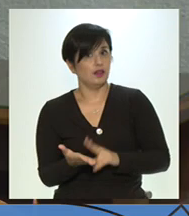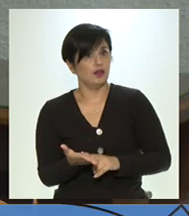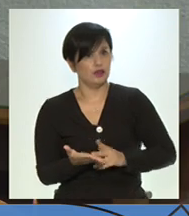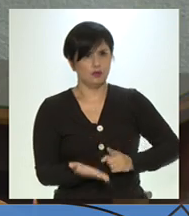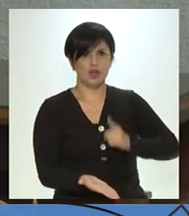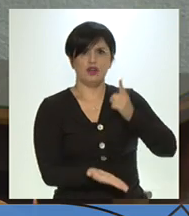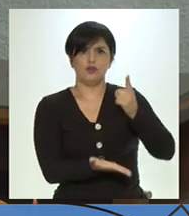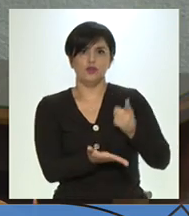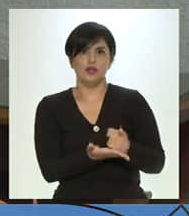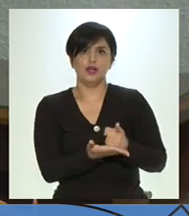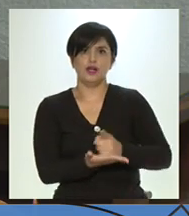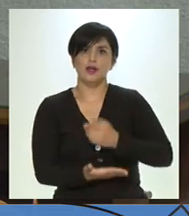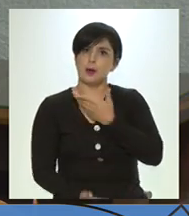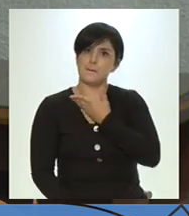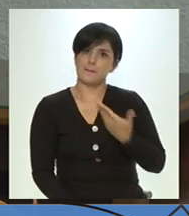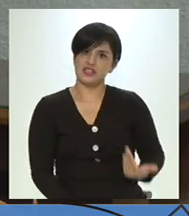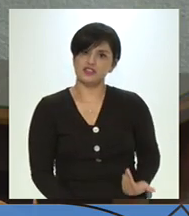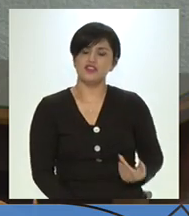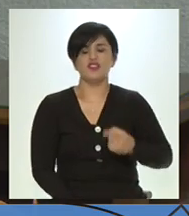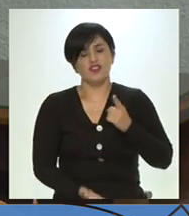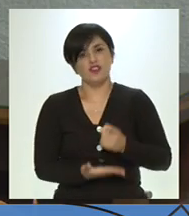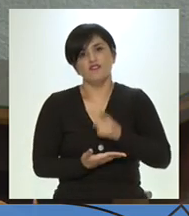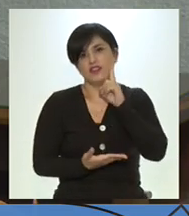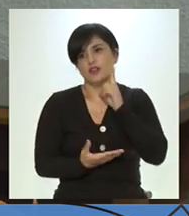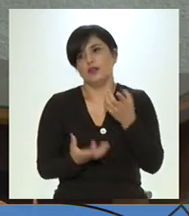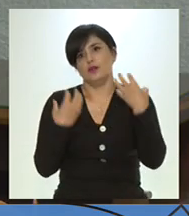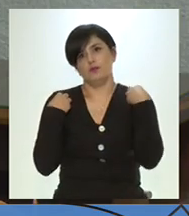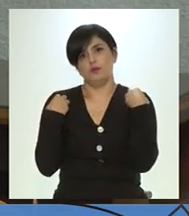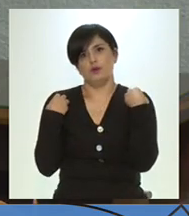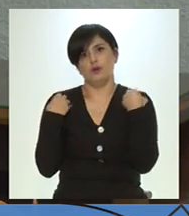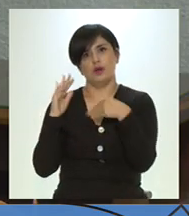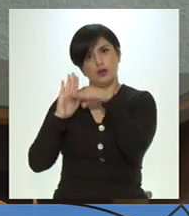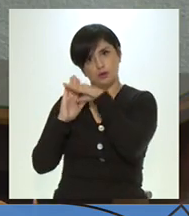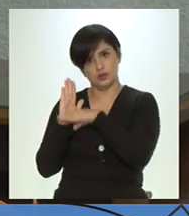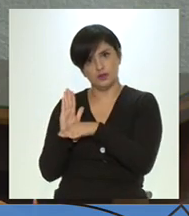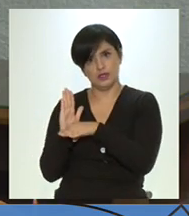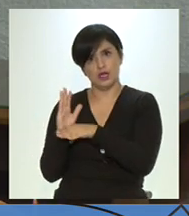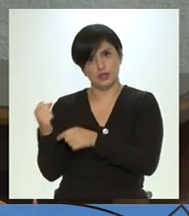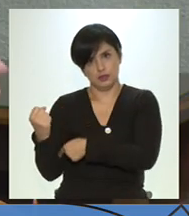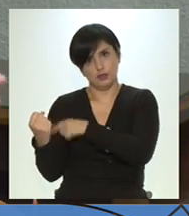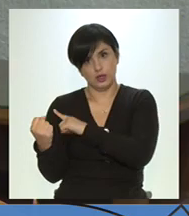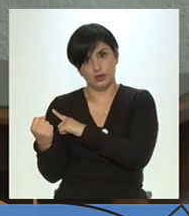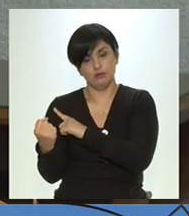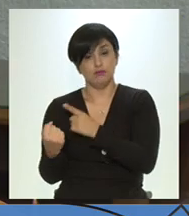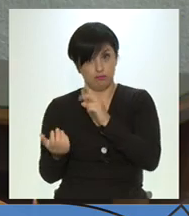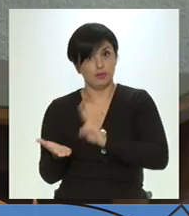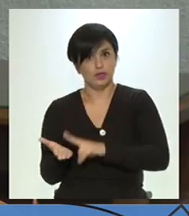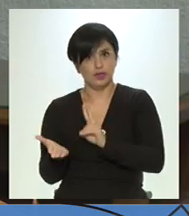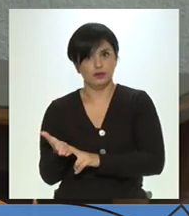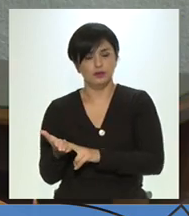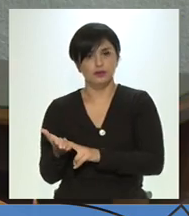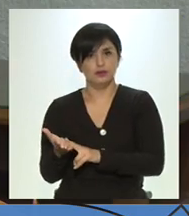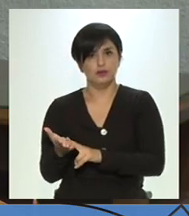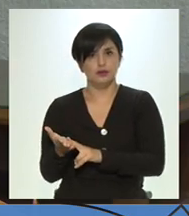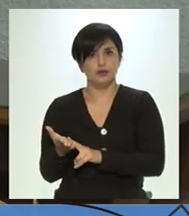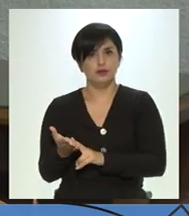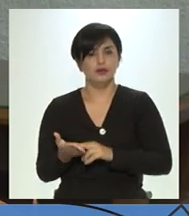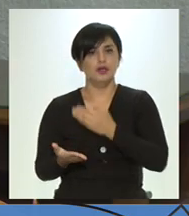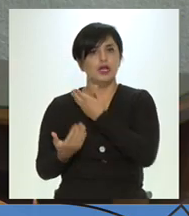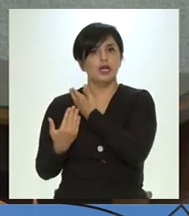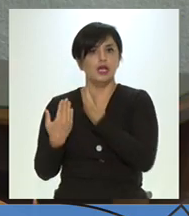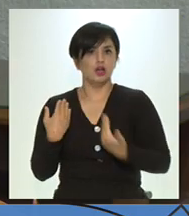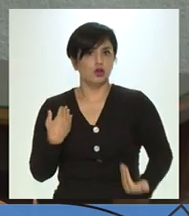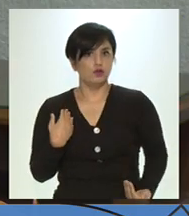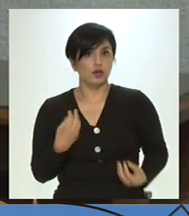el ejecutivo debe estar dotado de facultades es inobjetable que aquel gobierno solo puede ser